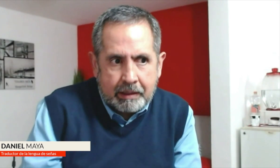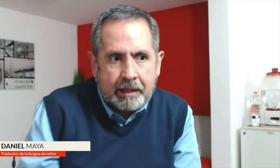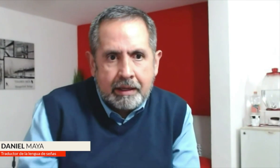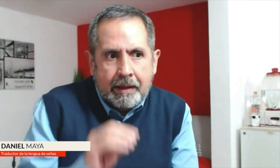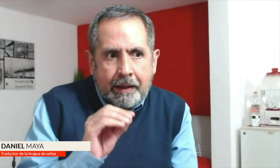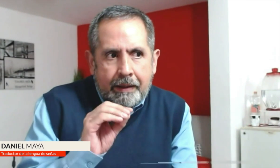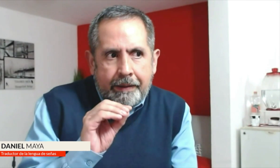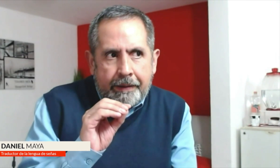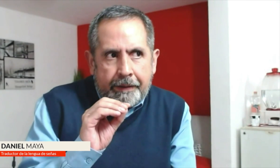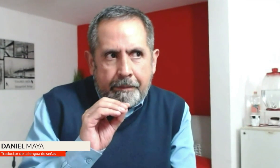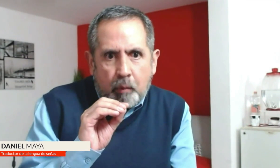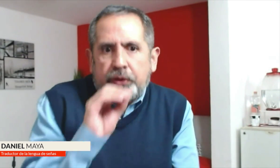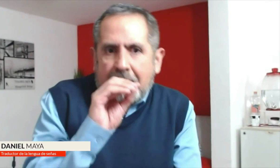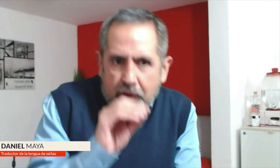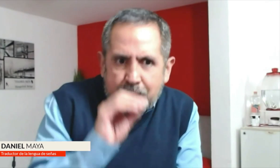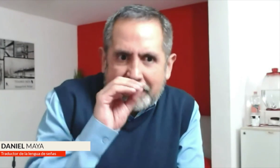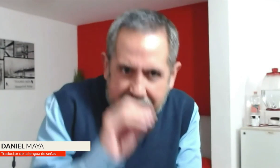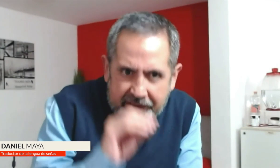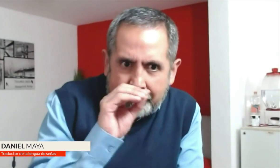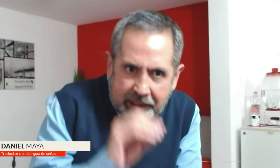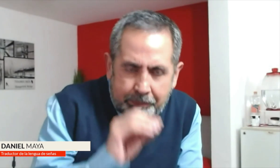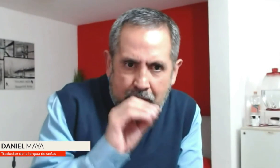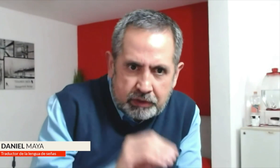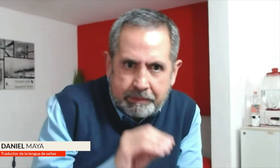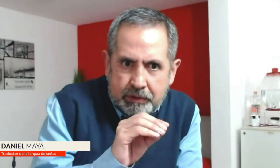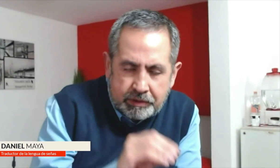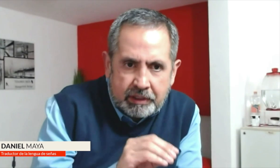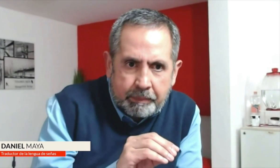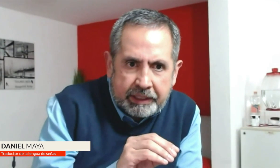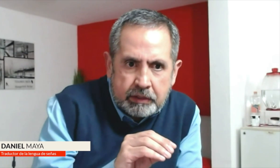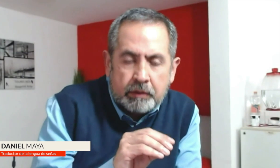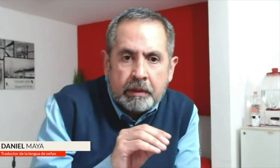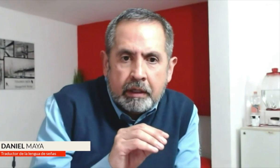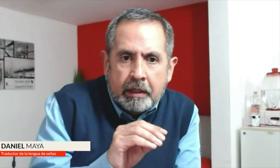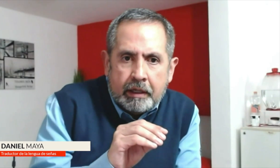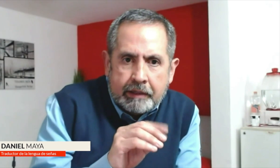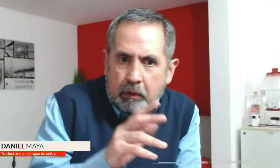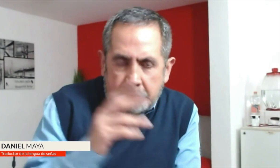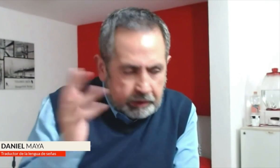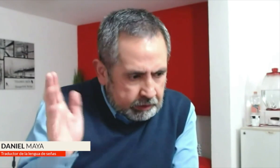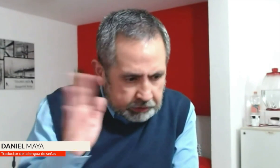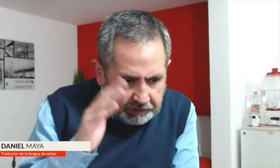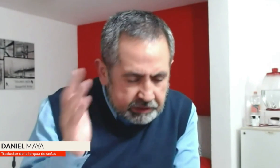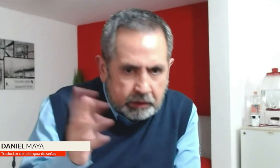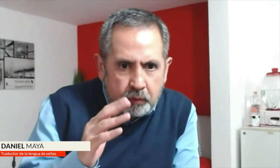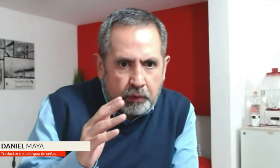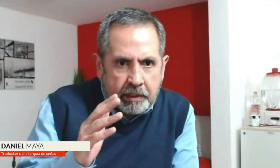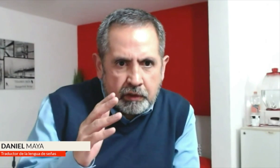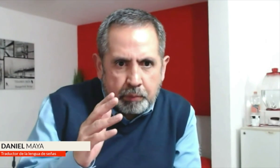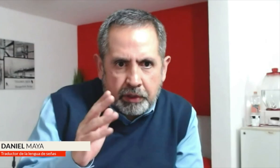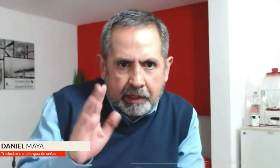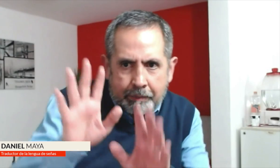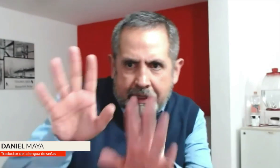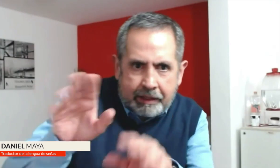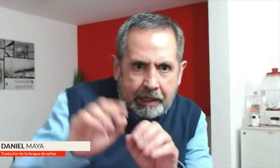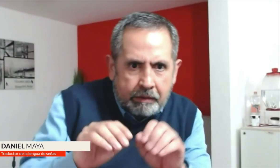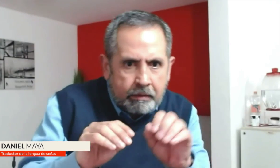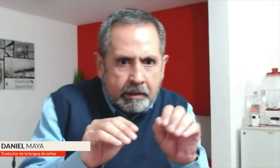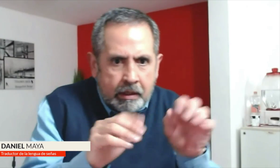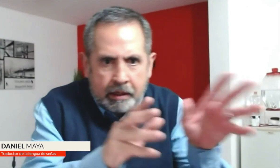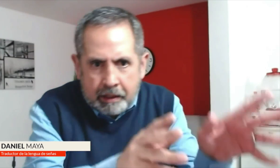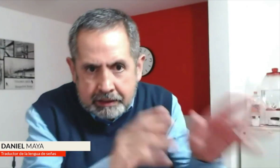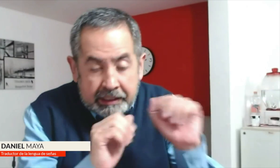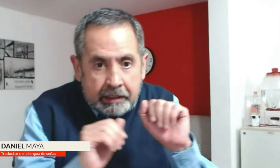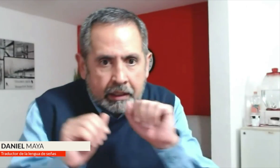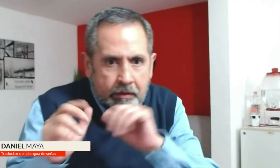porque está montado específicamente para los servicios de interpretación. En otras instituciones nos ponen la pared al